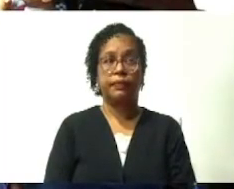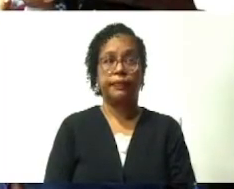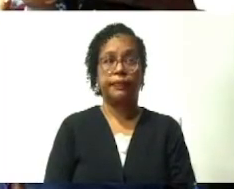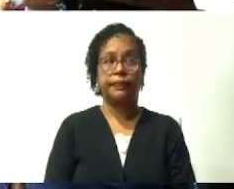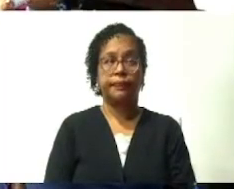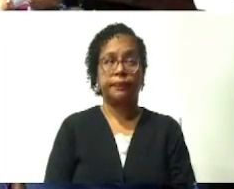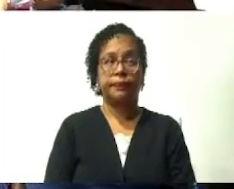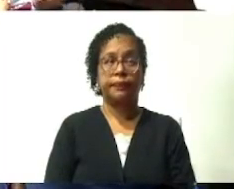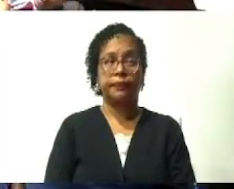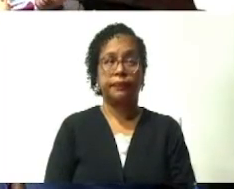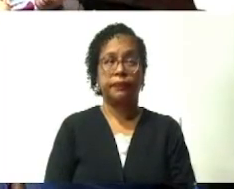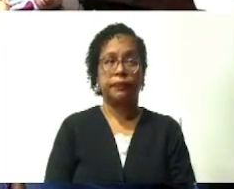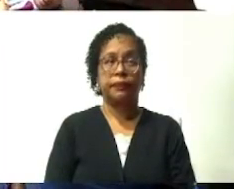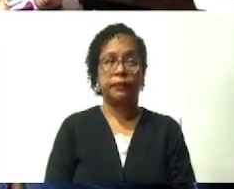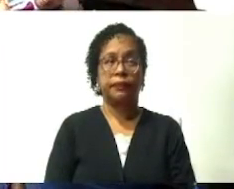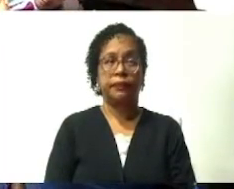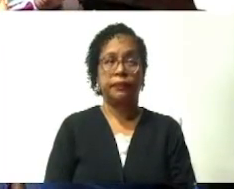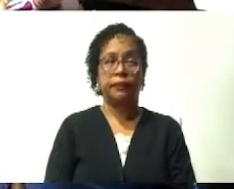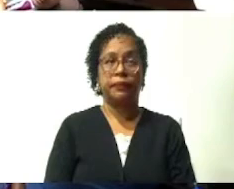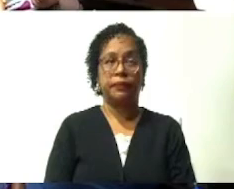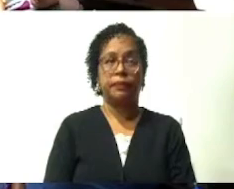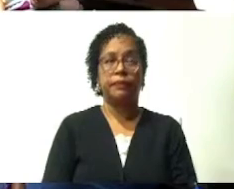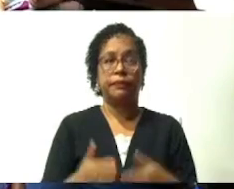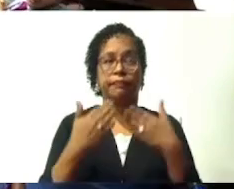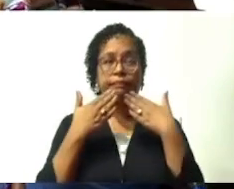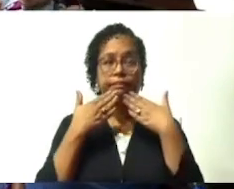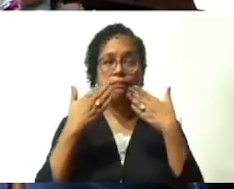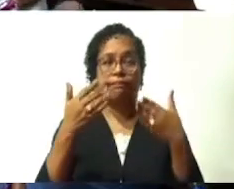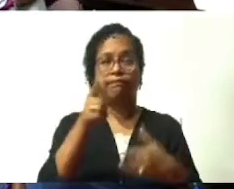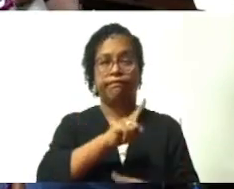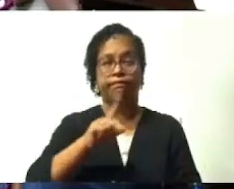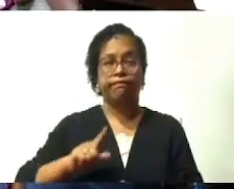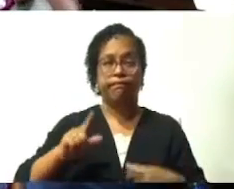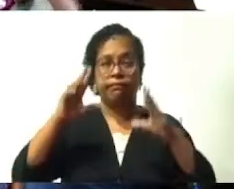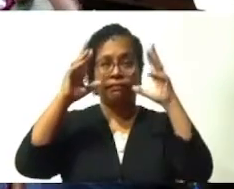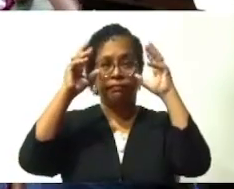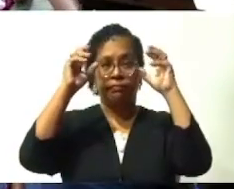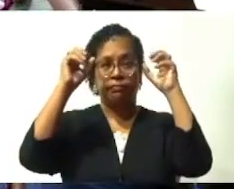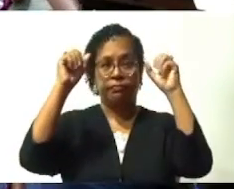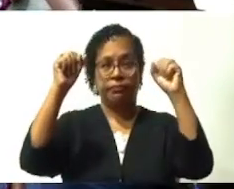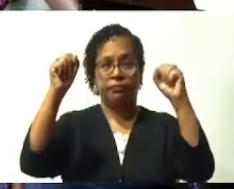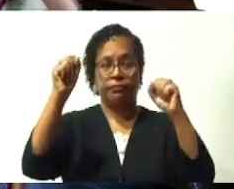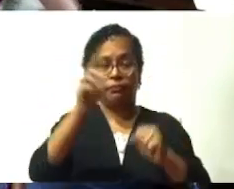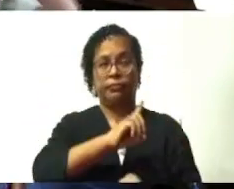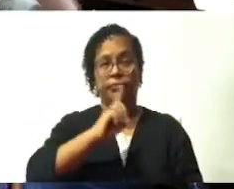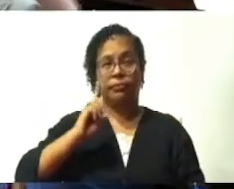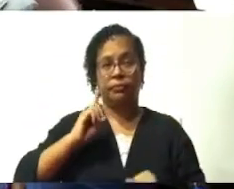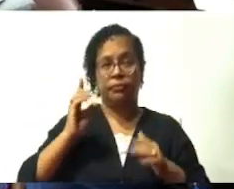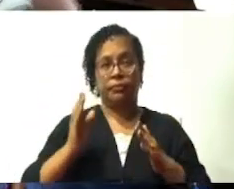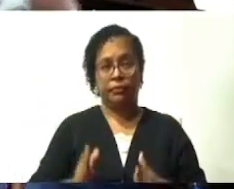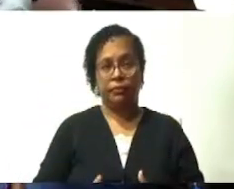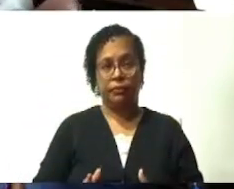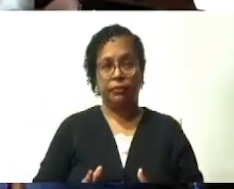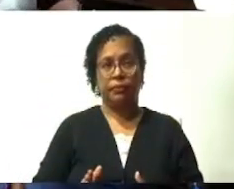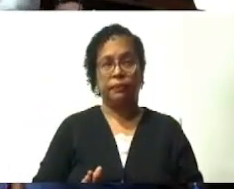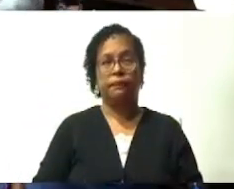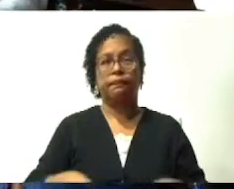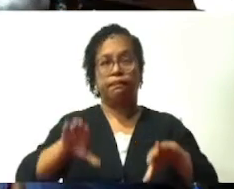Gracias. Víctor Suárez tiene la palabra. Gracias, señor presidente. Diputados, diputada, bufé